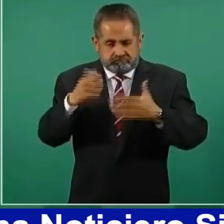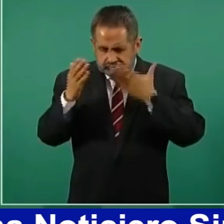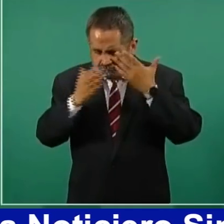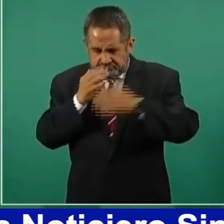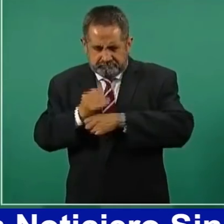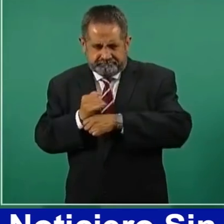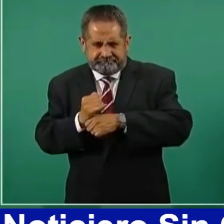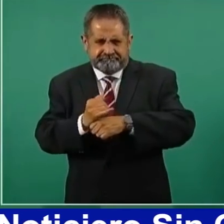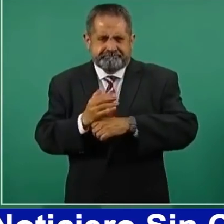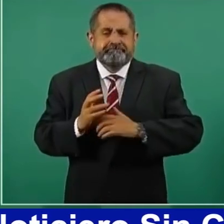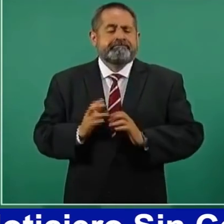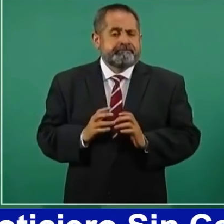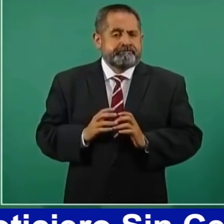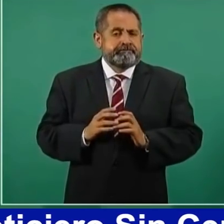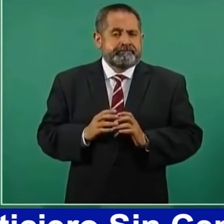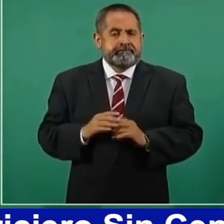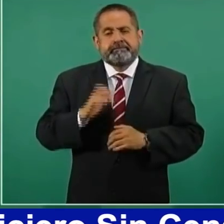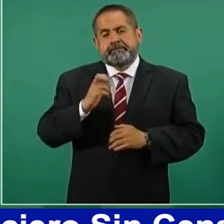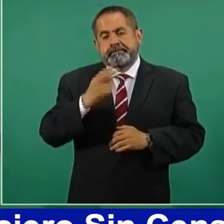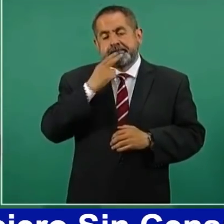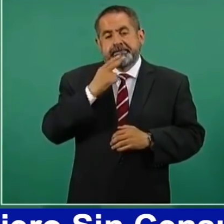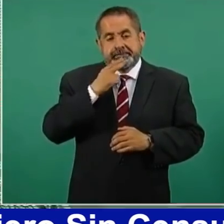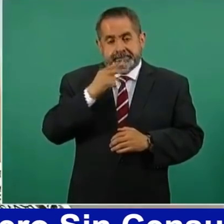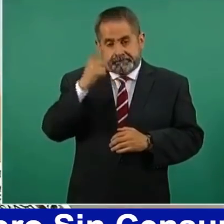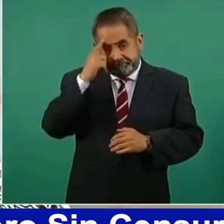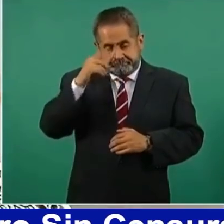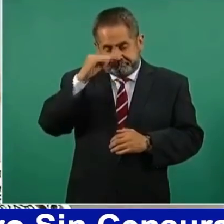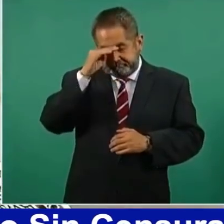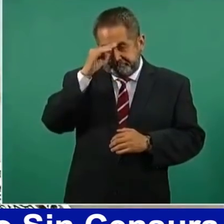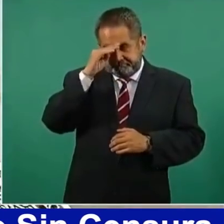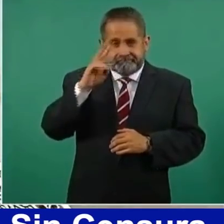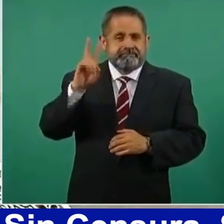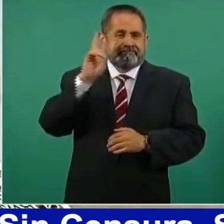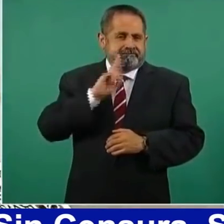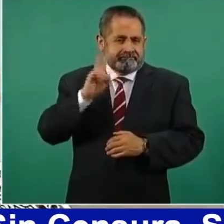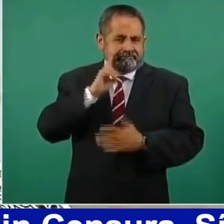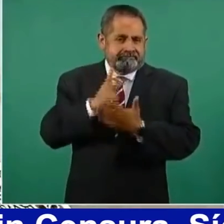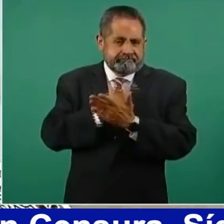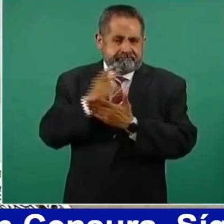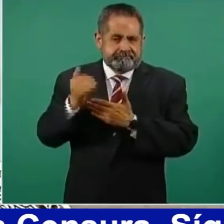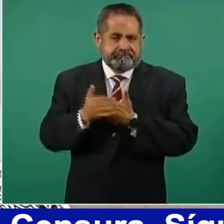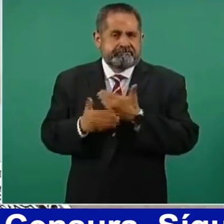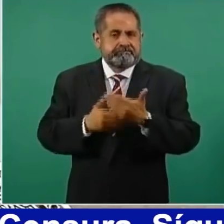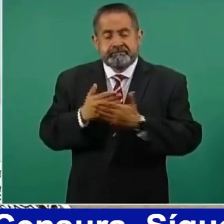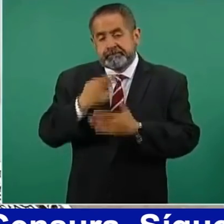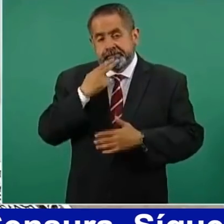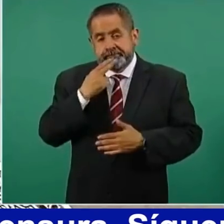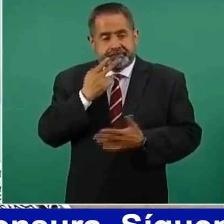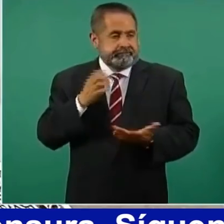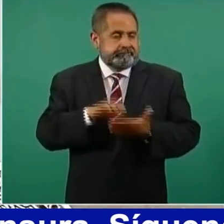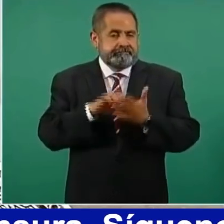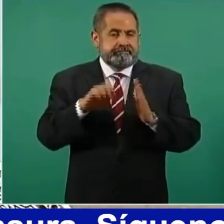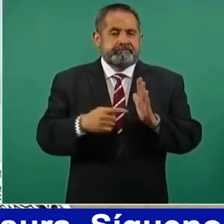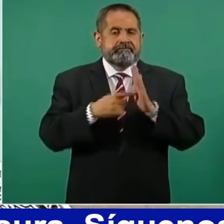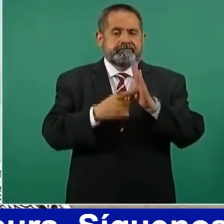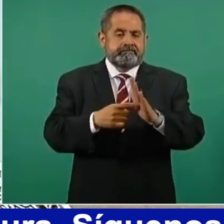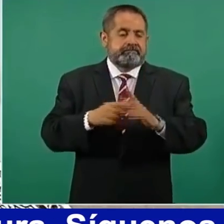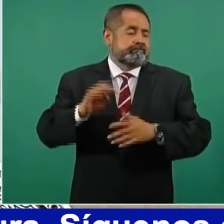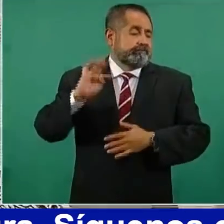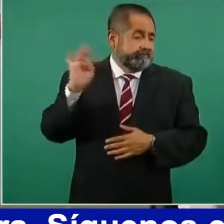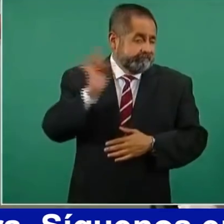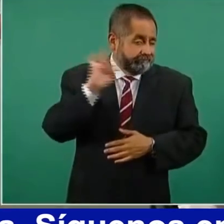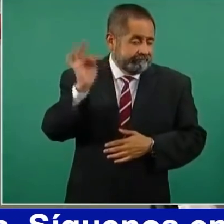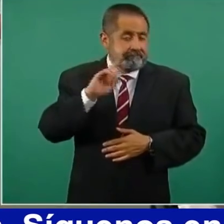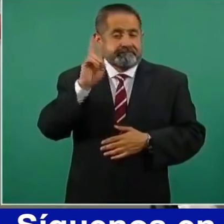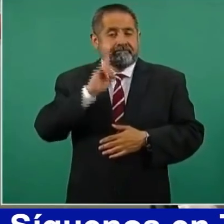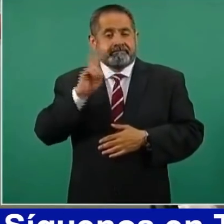investigación, y eso es lo que nos ha permitido visualizar que hay proyectos productivos. Un ejemplo es lo que podría lograrse